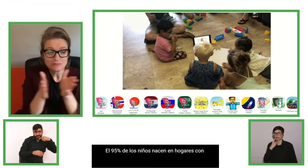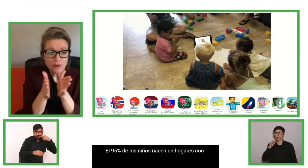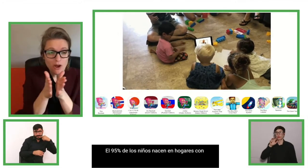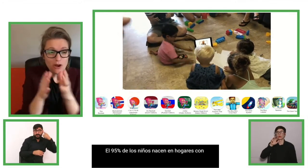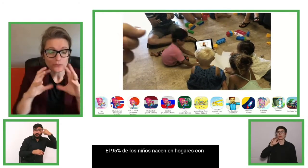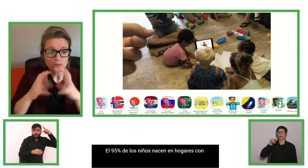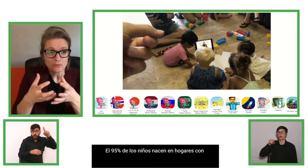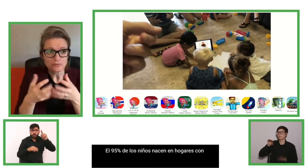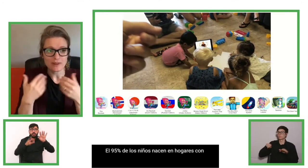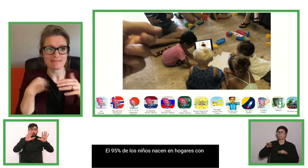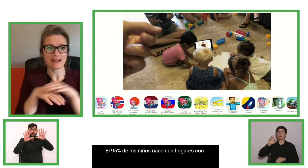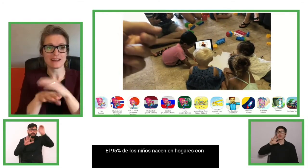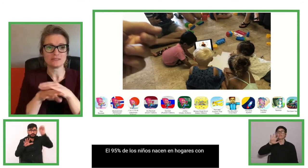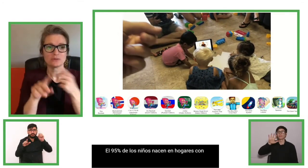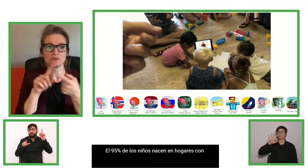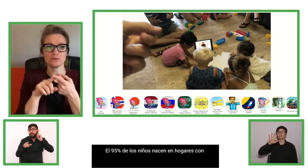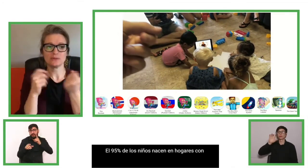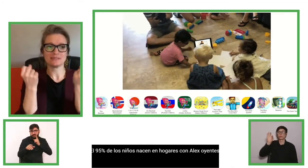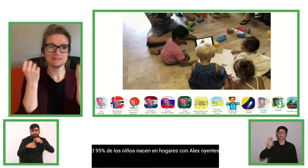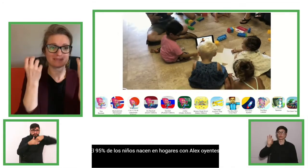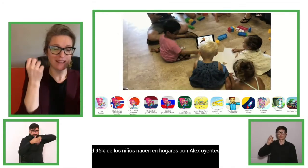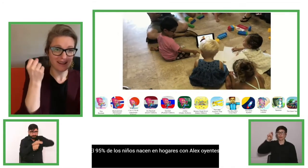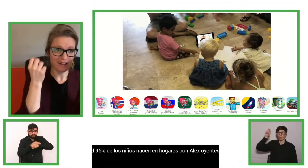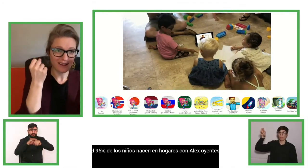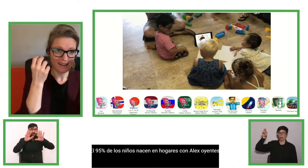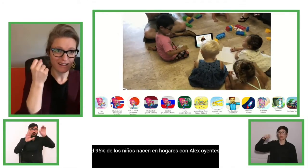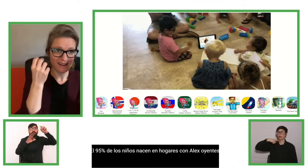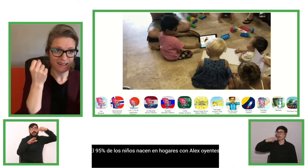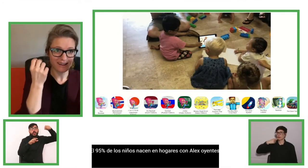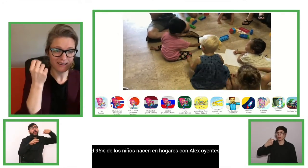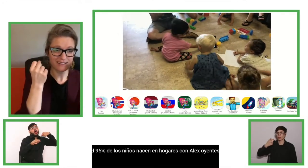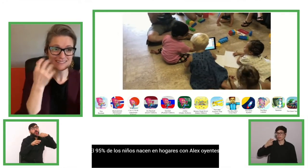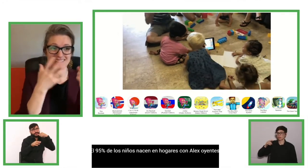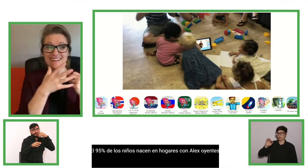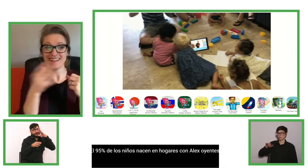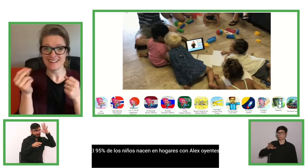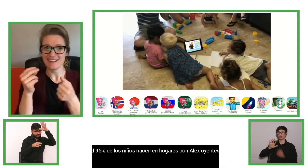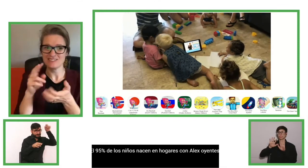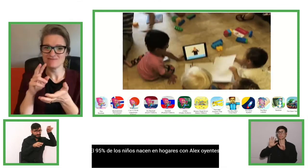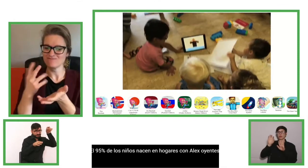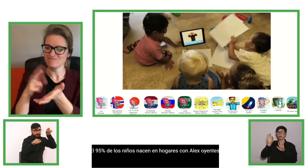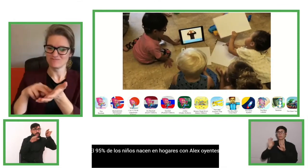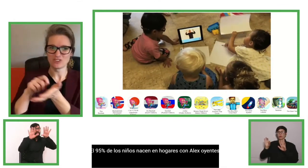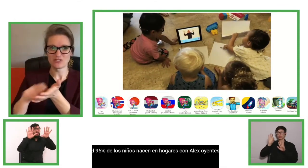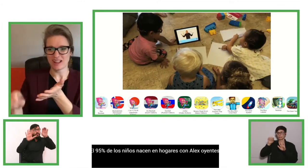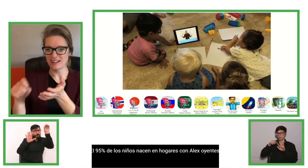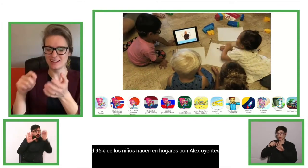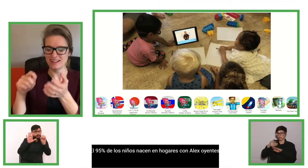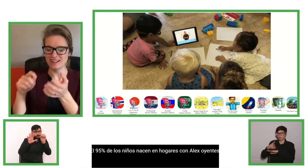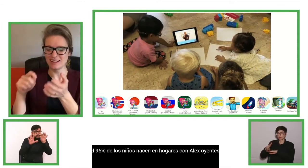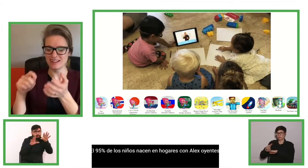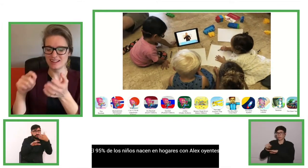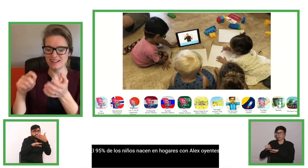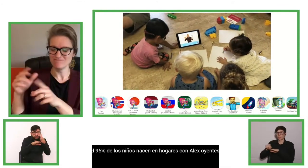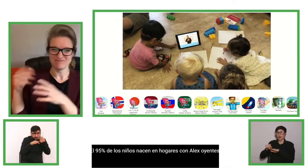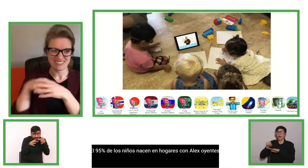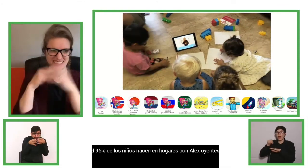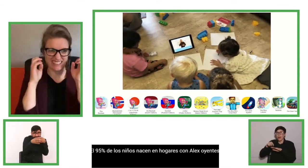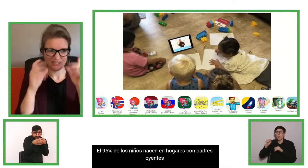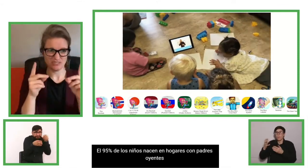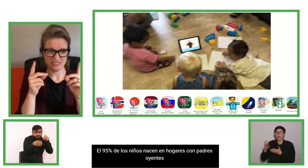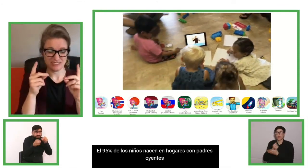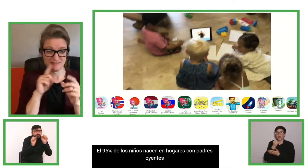y experiencia bilingüe. Déjeme decirlo. Solo 3% de los niños no